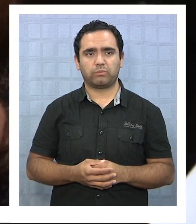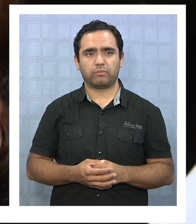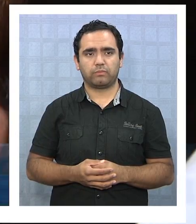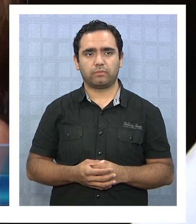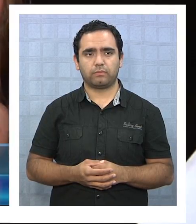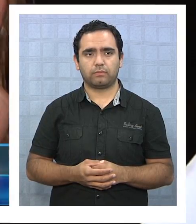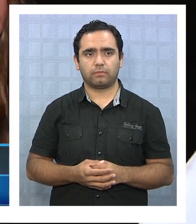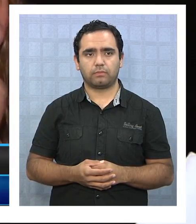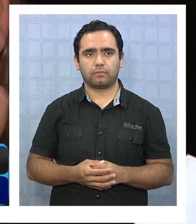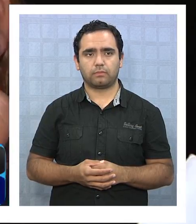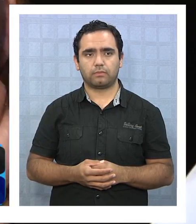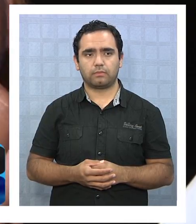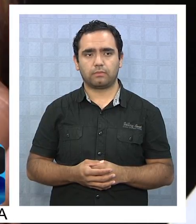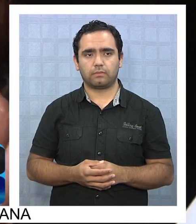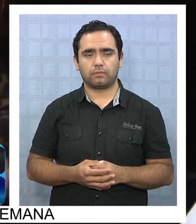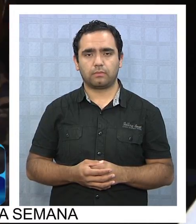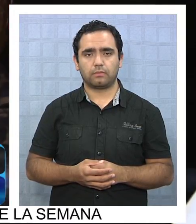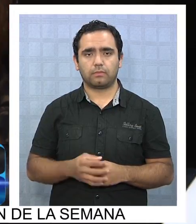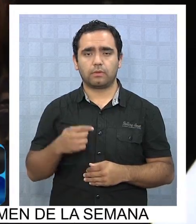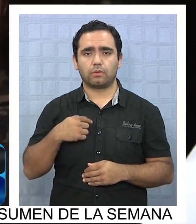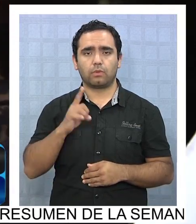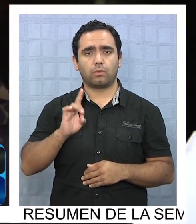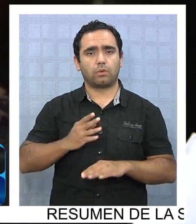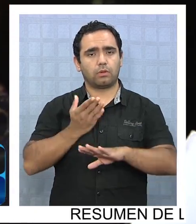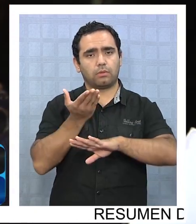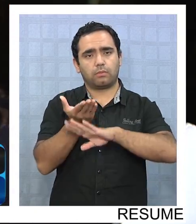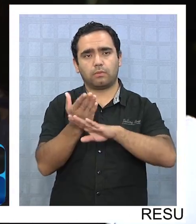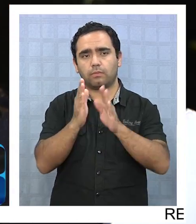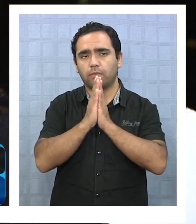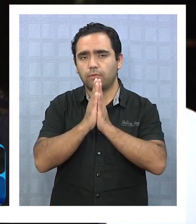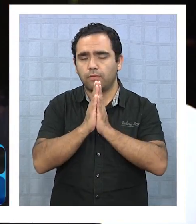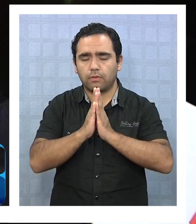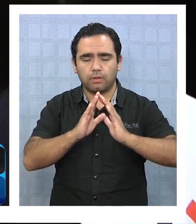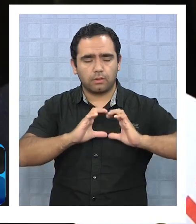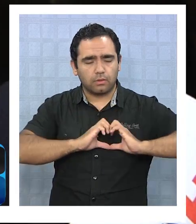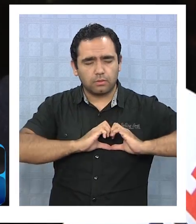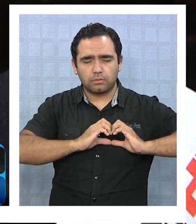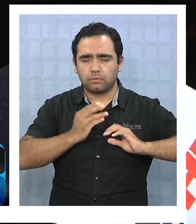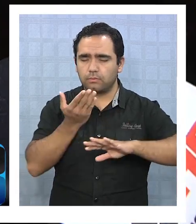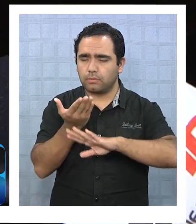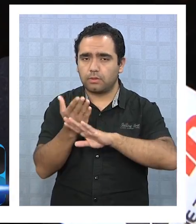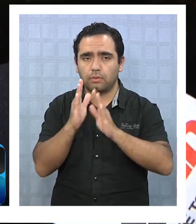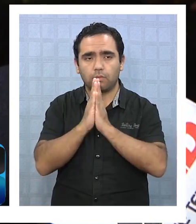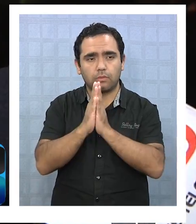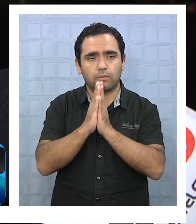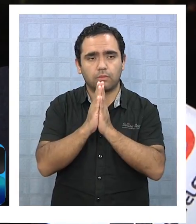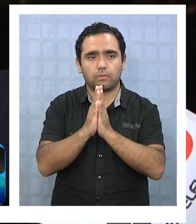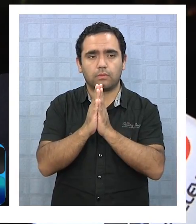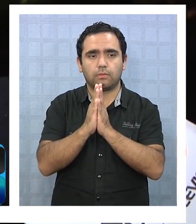Dígame, señor. Yo lo único que pido, por favor, de corazón se lo pido, por favor, lo único que pido